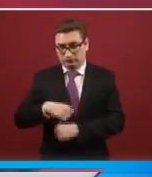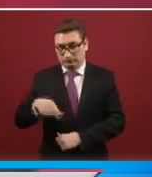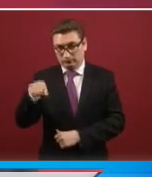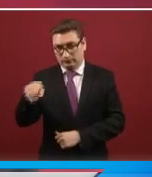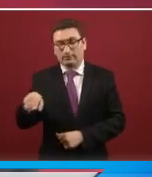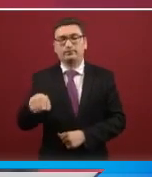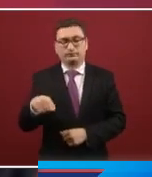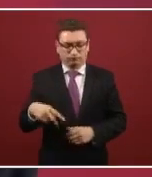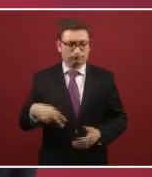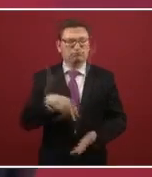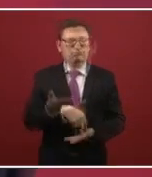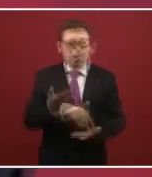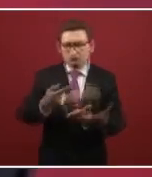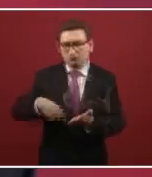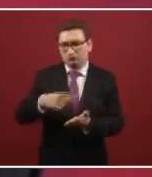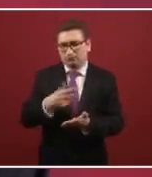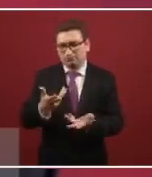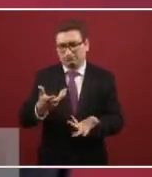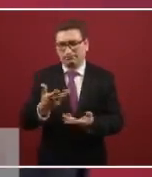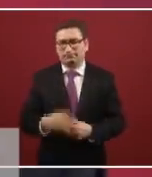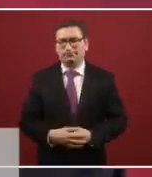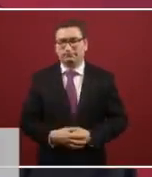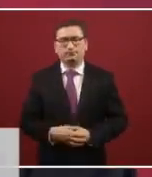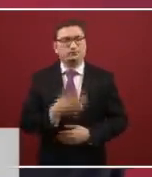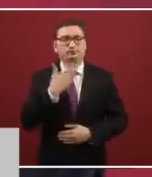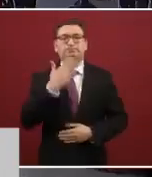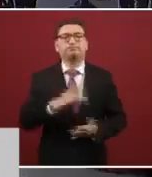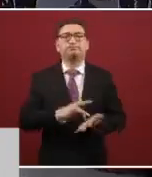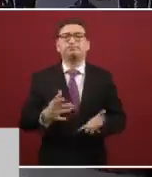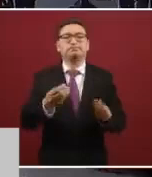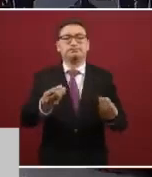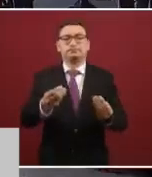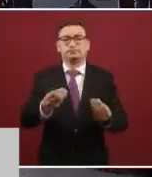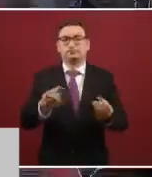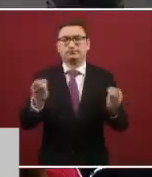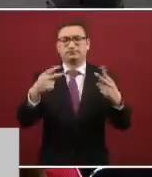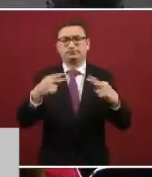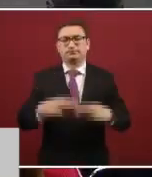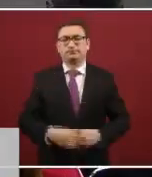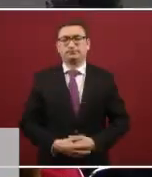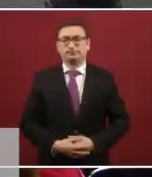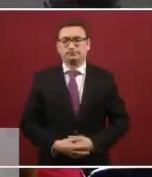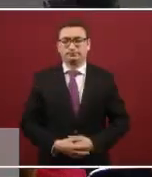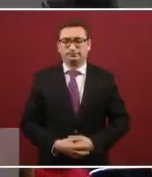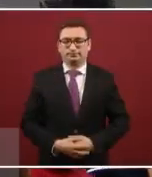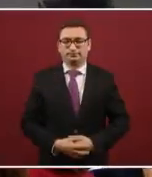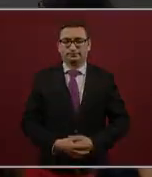concesiones, se cancelarán. Muy bien, muchas gracias. Nos vemos.